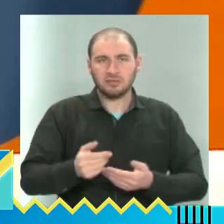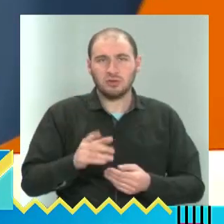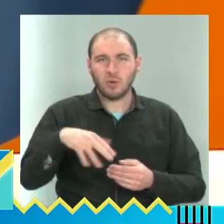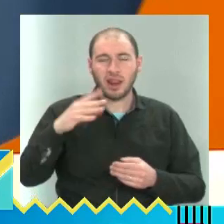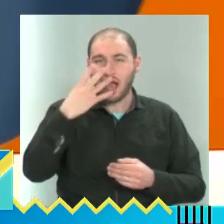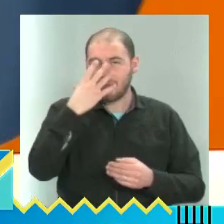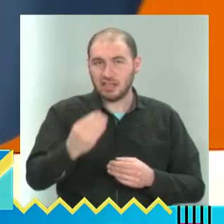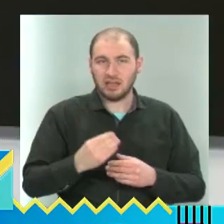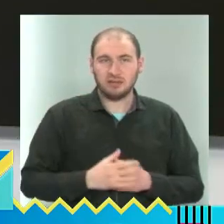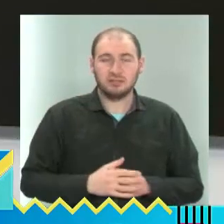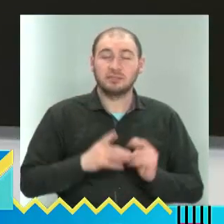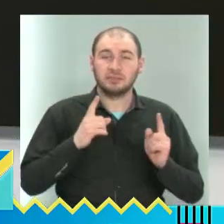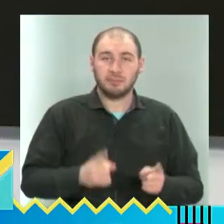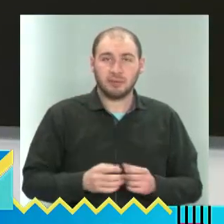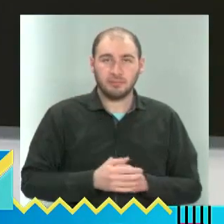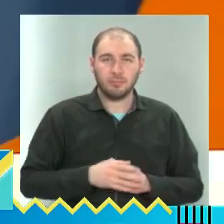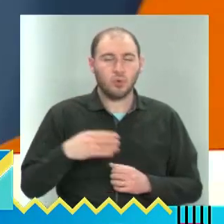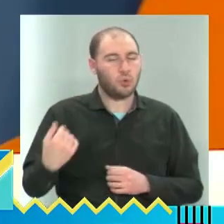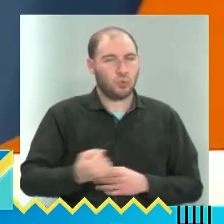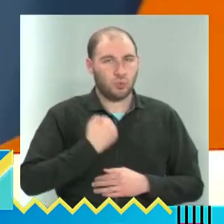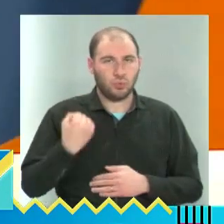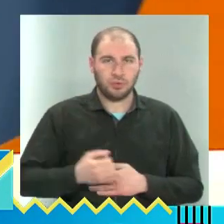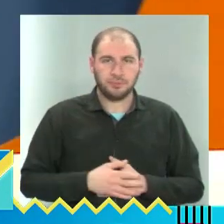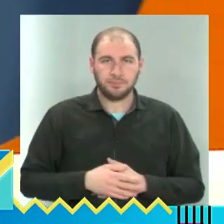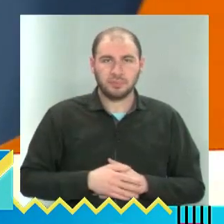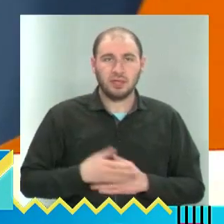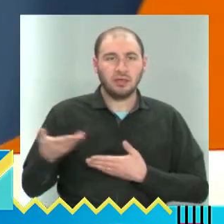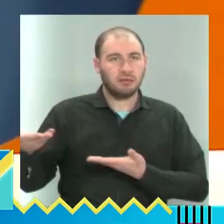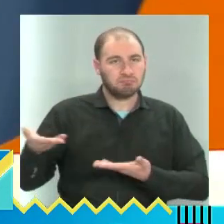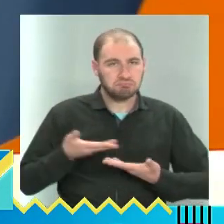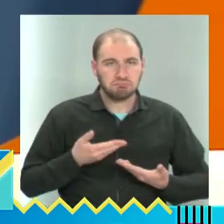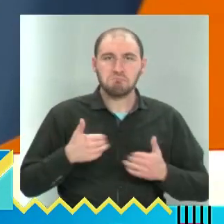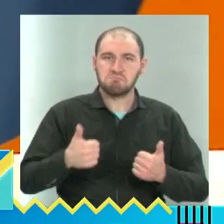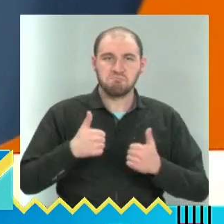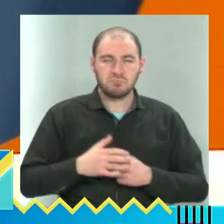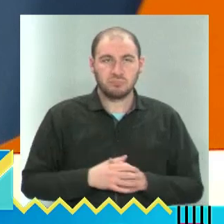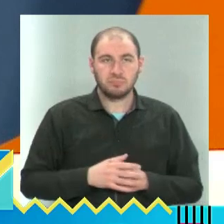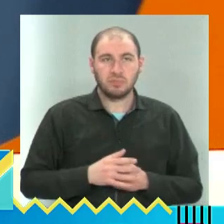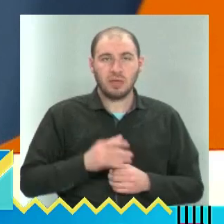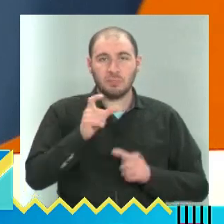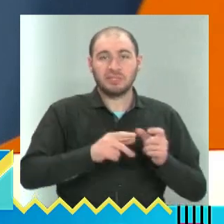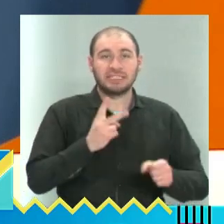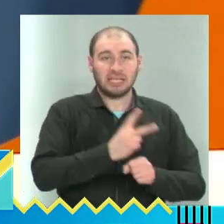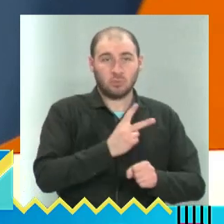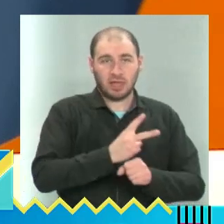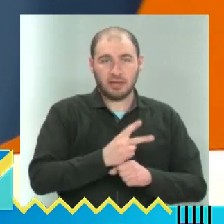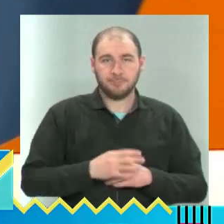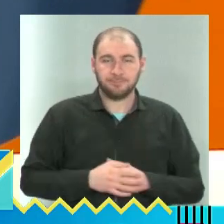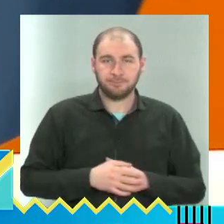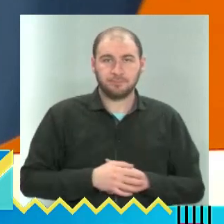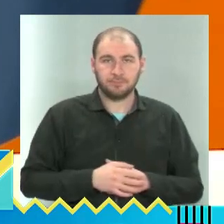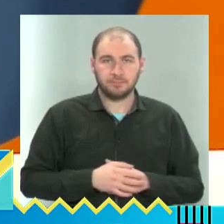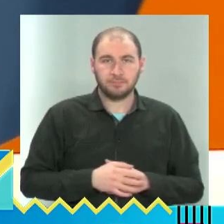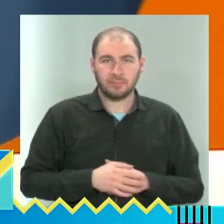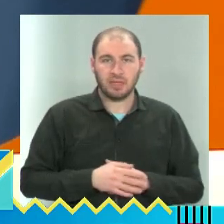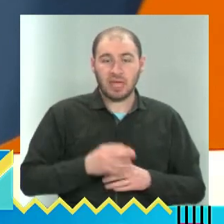Alvear, que también fue muy importante y tuvo una recepción muy buena en chicos del secundario,